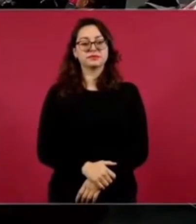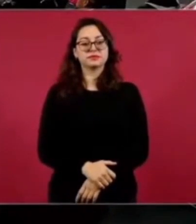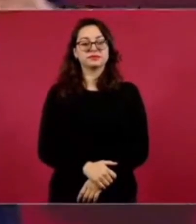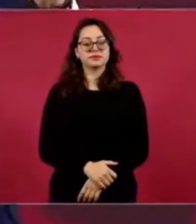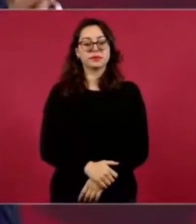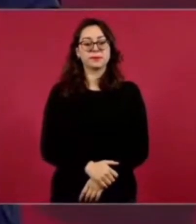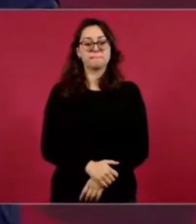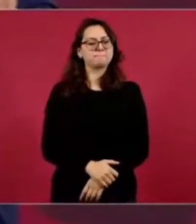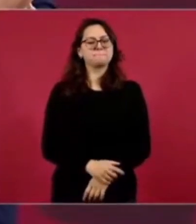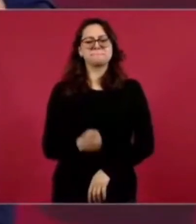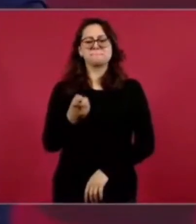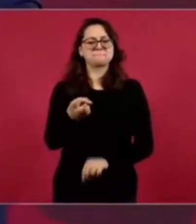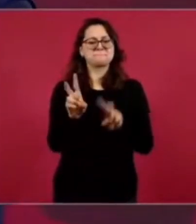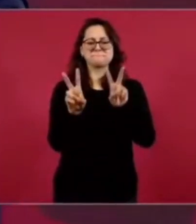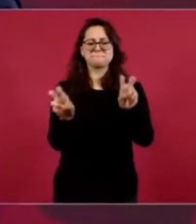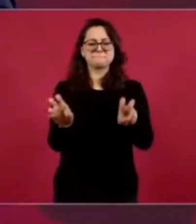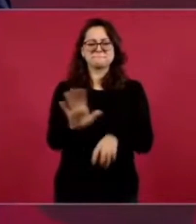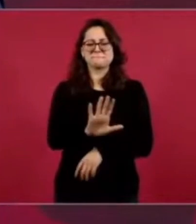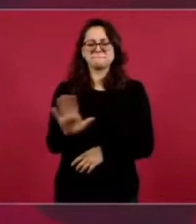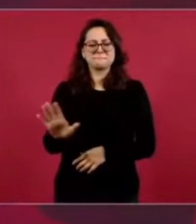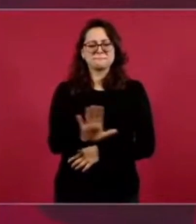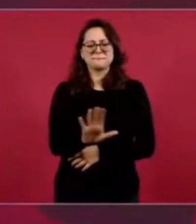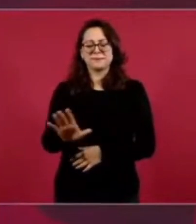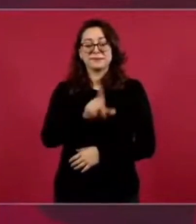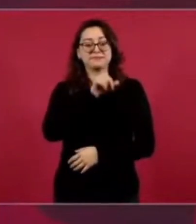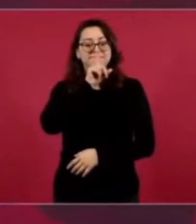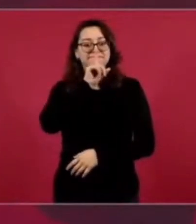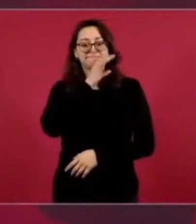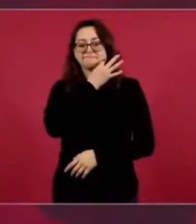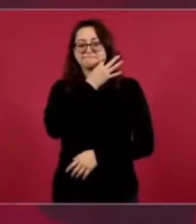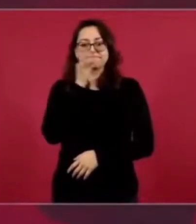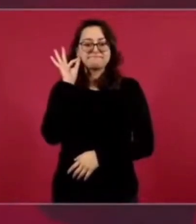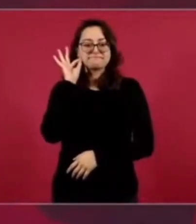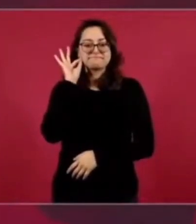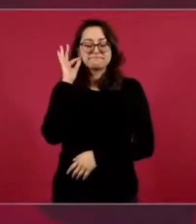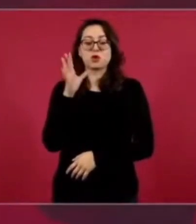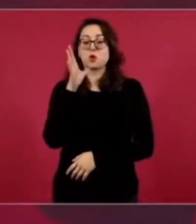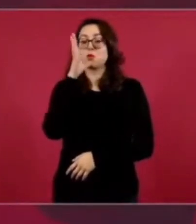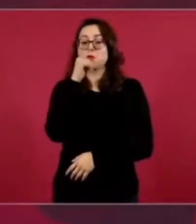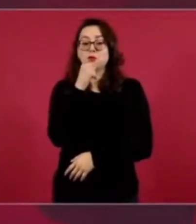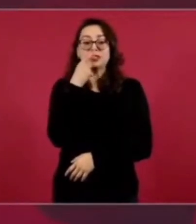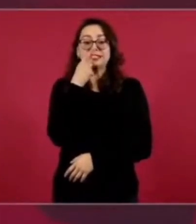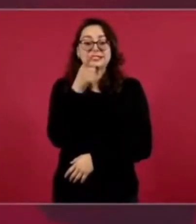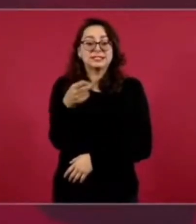no me quiero meter en eso, ¿eh? No, para ni mencionar, sí, me lo prohibieron.